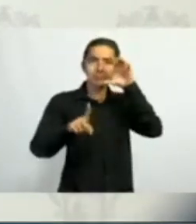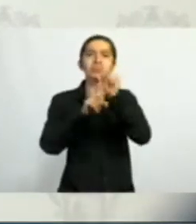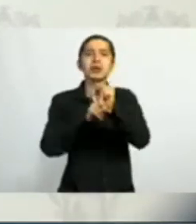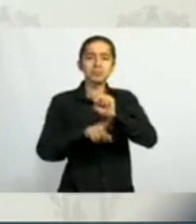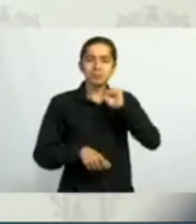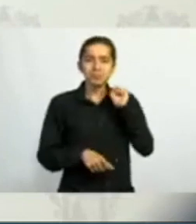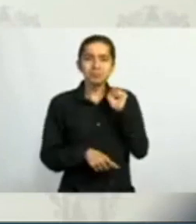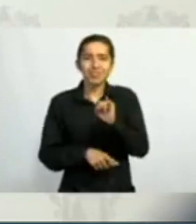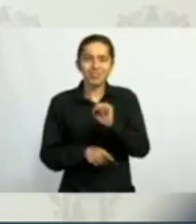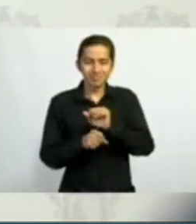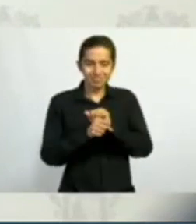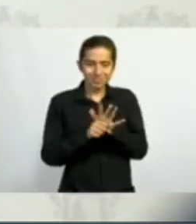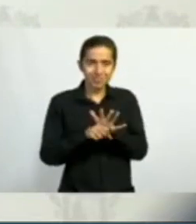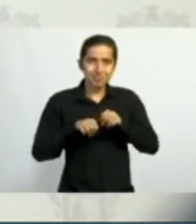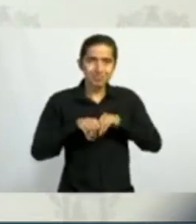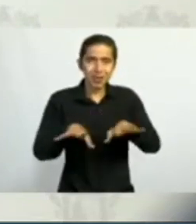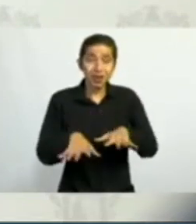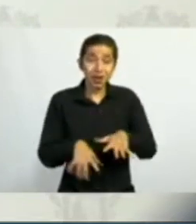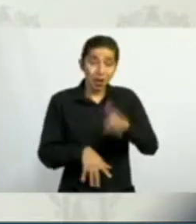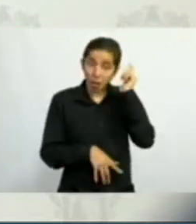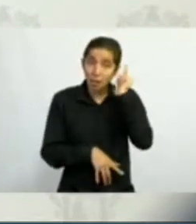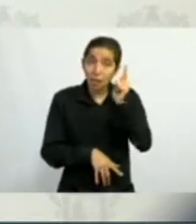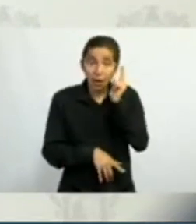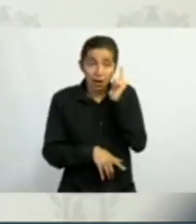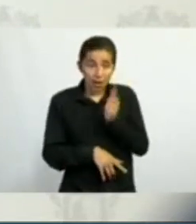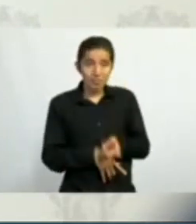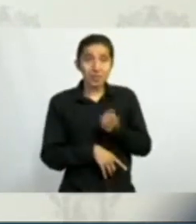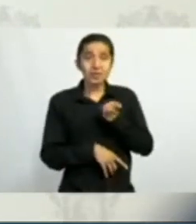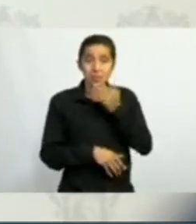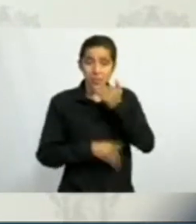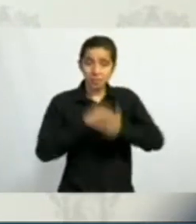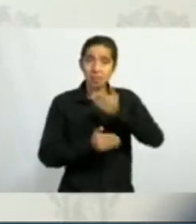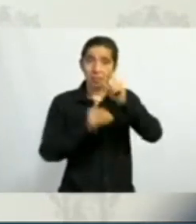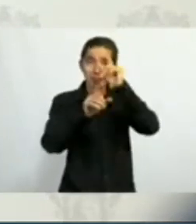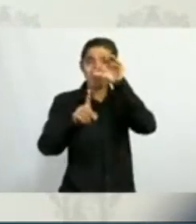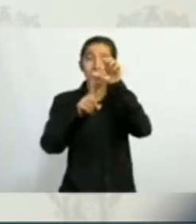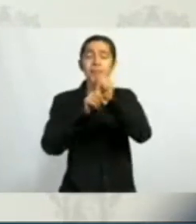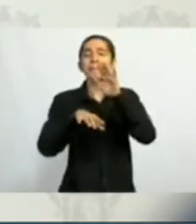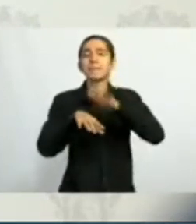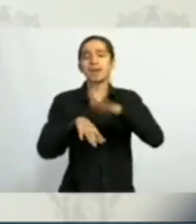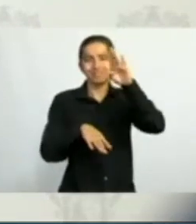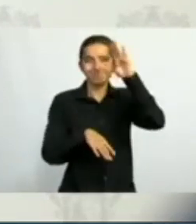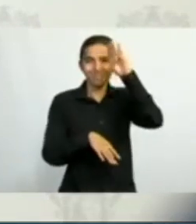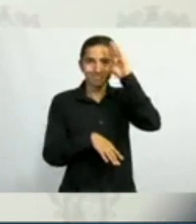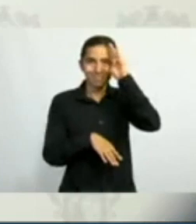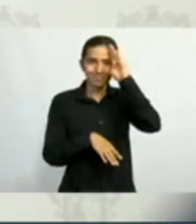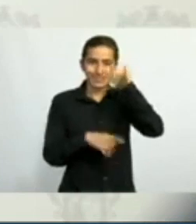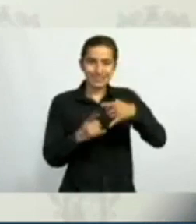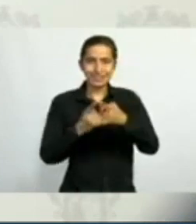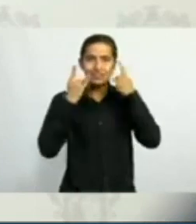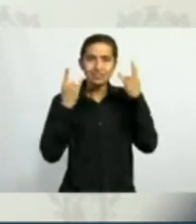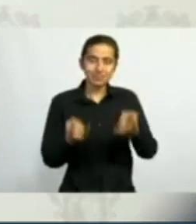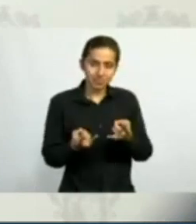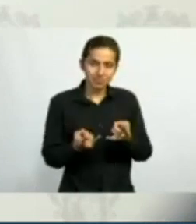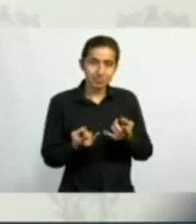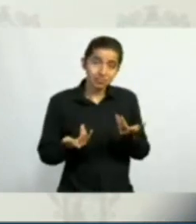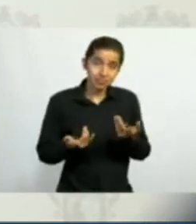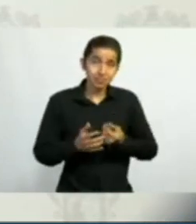uno de los desafíos o logramos vencer uno de los desafíos más grandes de nuestra historia.